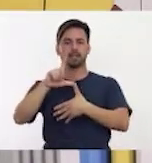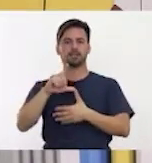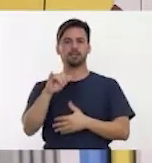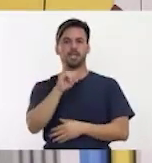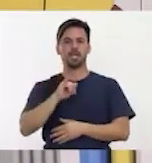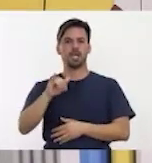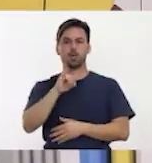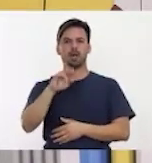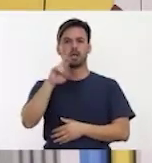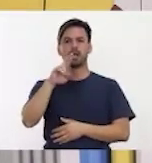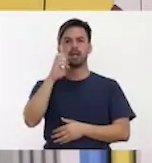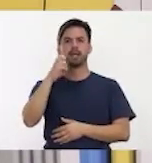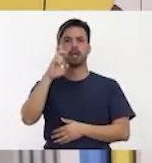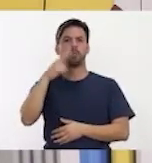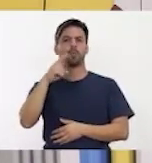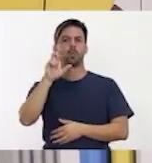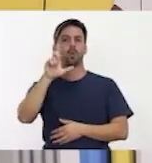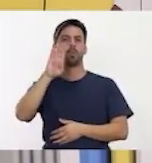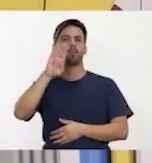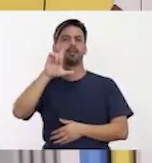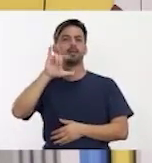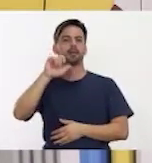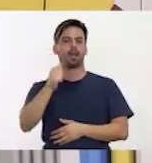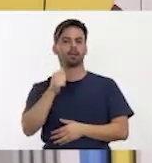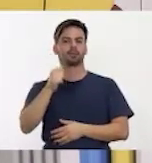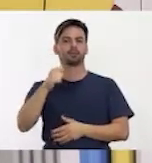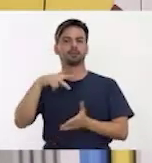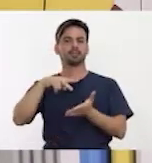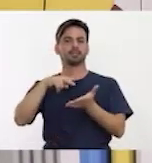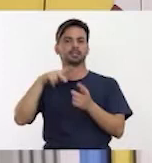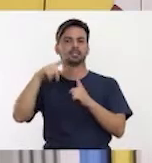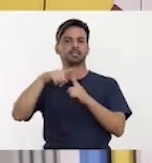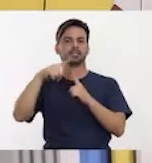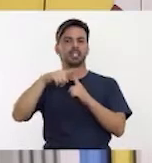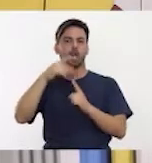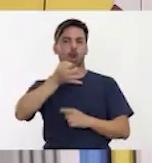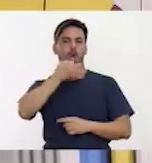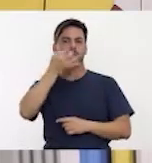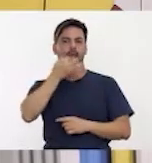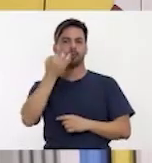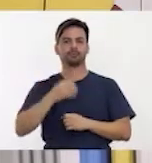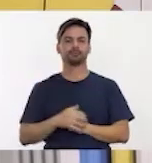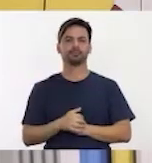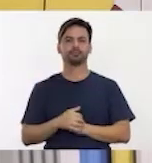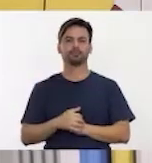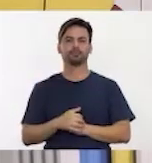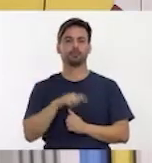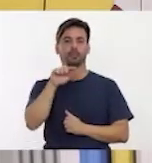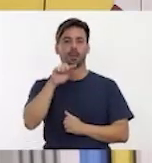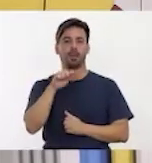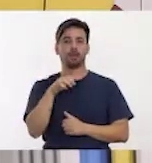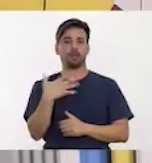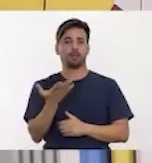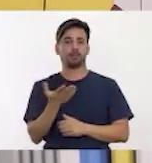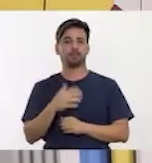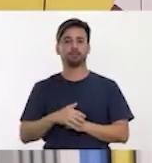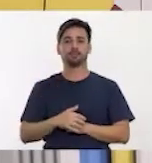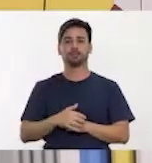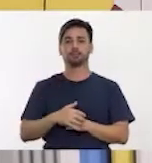También en otro momento plantea que la colonia siguió viviendo en la